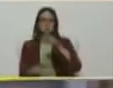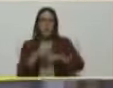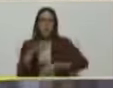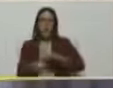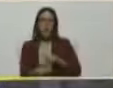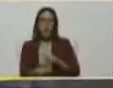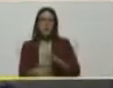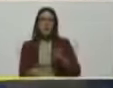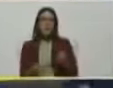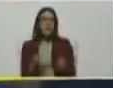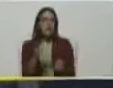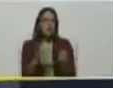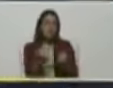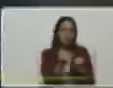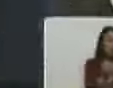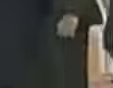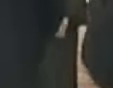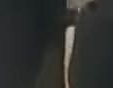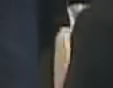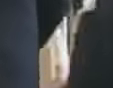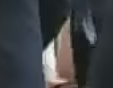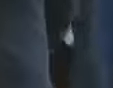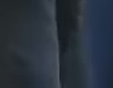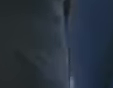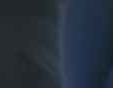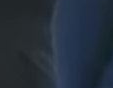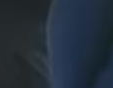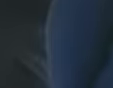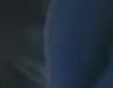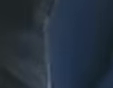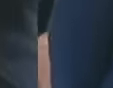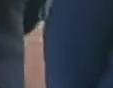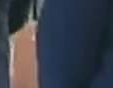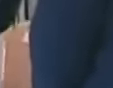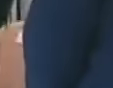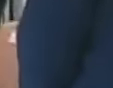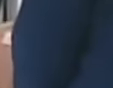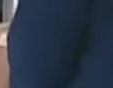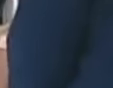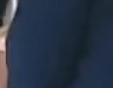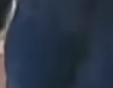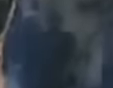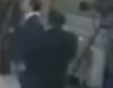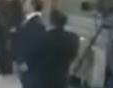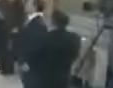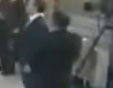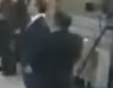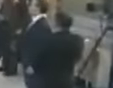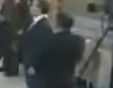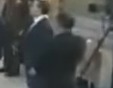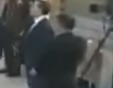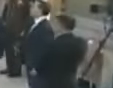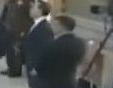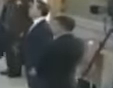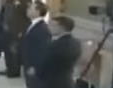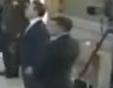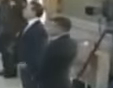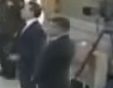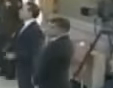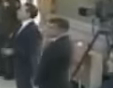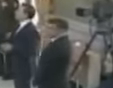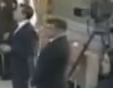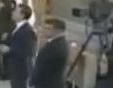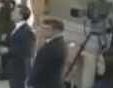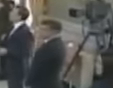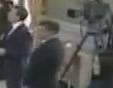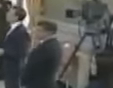que impulsan el mapa de cooperación energética en el ámbito de los hidrocarburos gaseosos bajo los principios de las relaciones del ganar-ganar en la nueva diplomacia